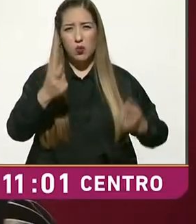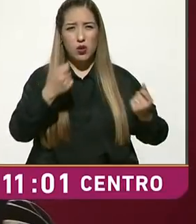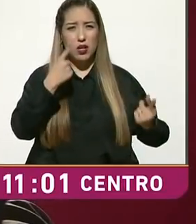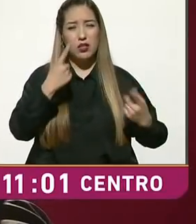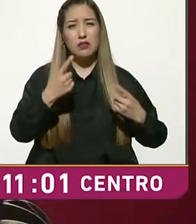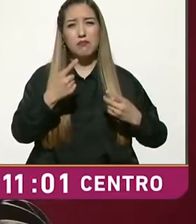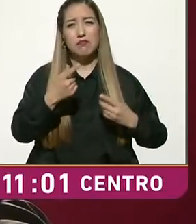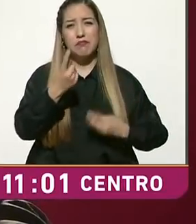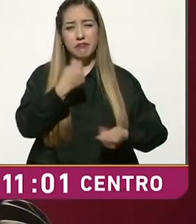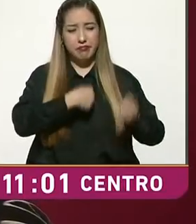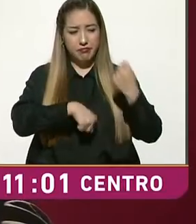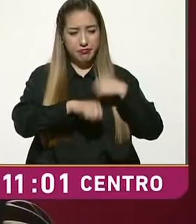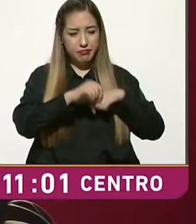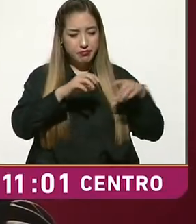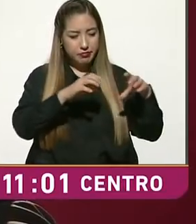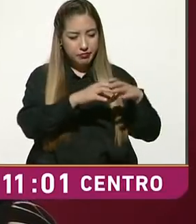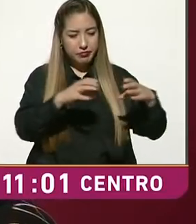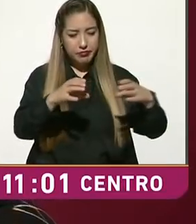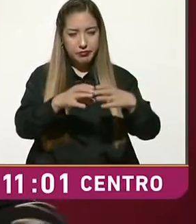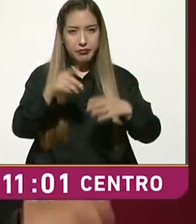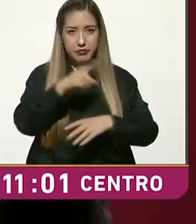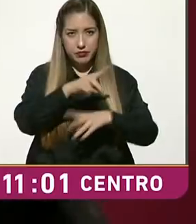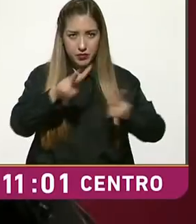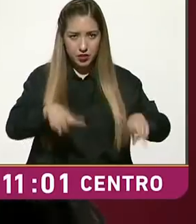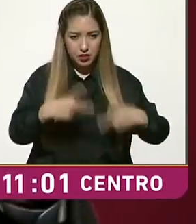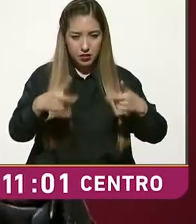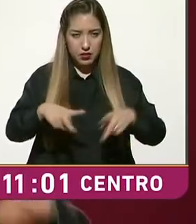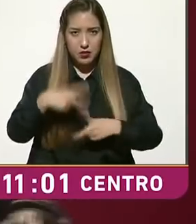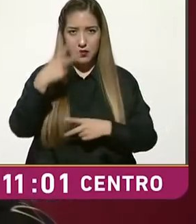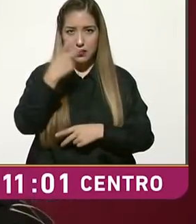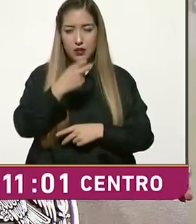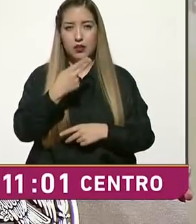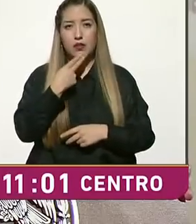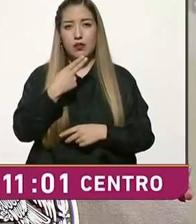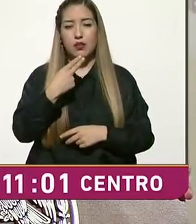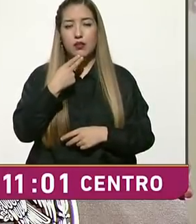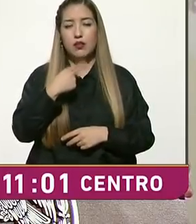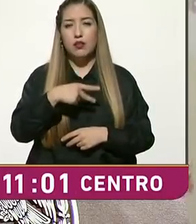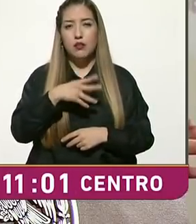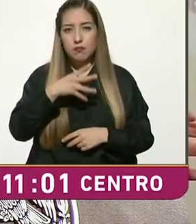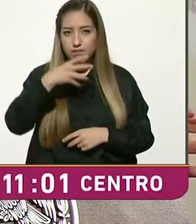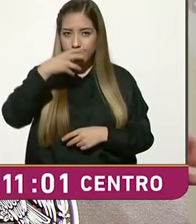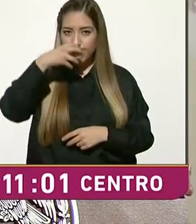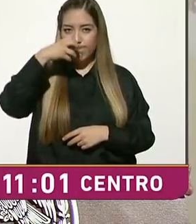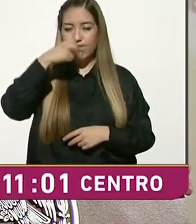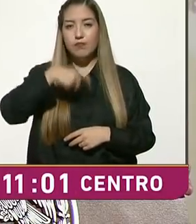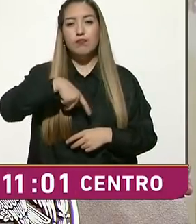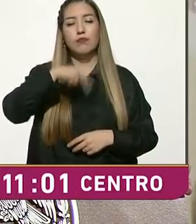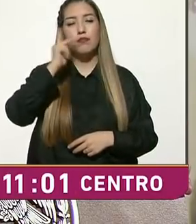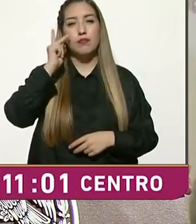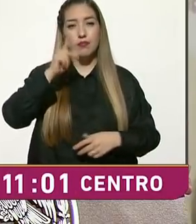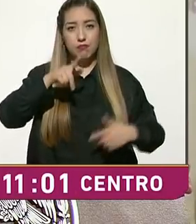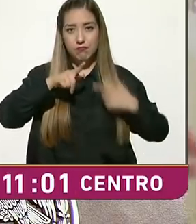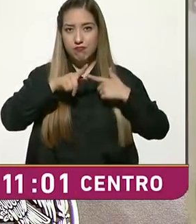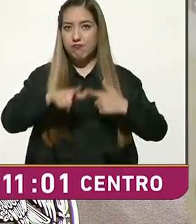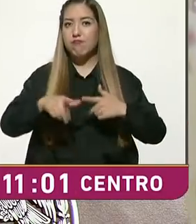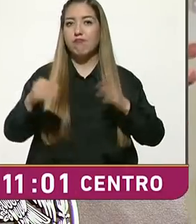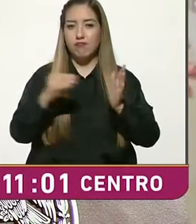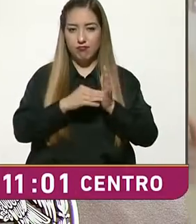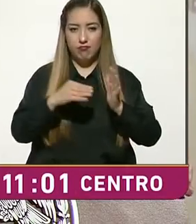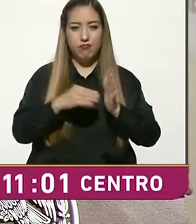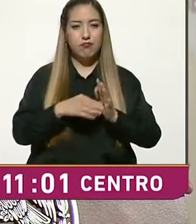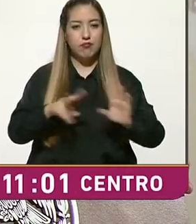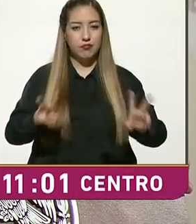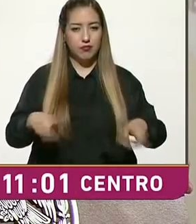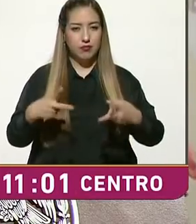están vendiendo diversos productos de consumo a través de la inhalación y han seguido